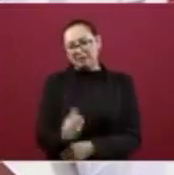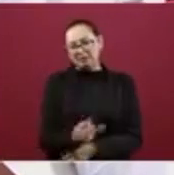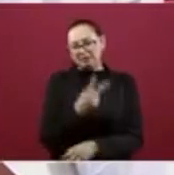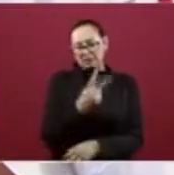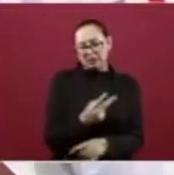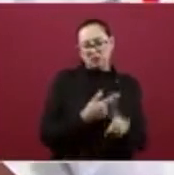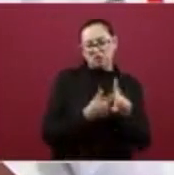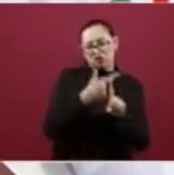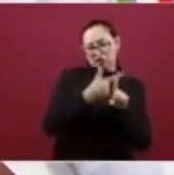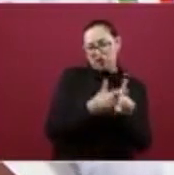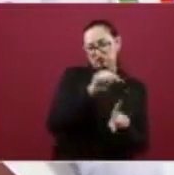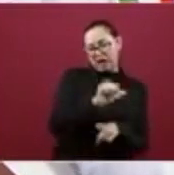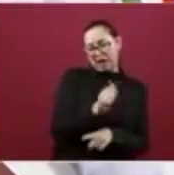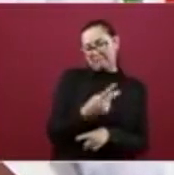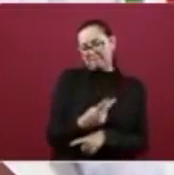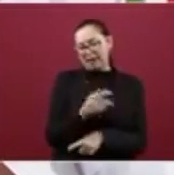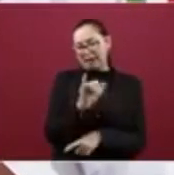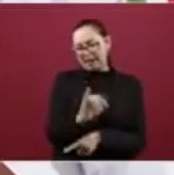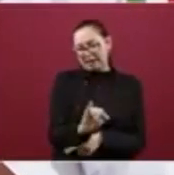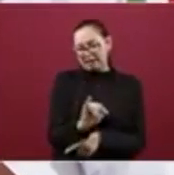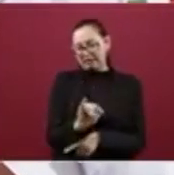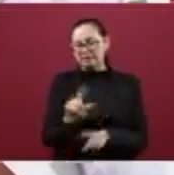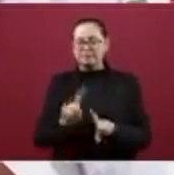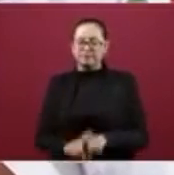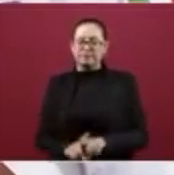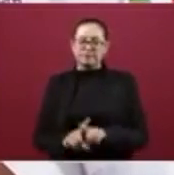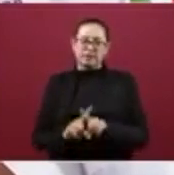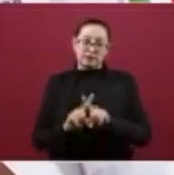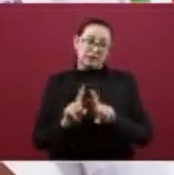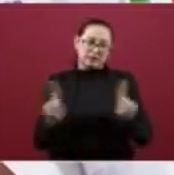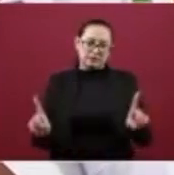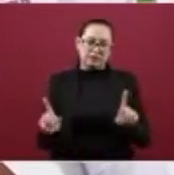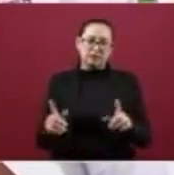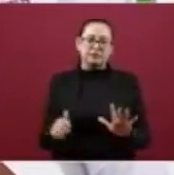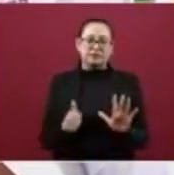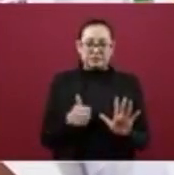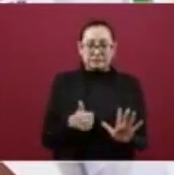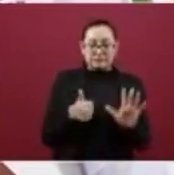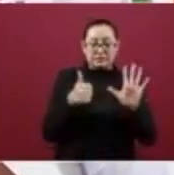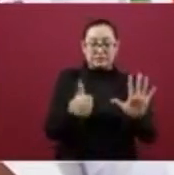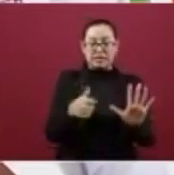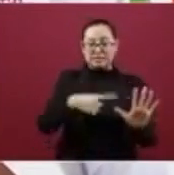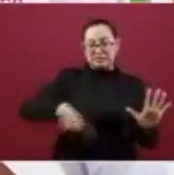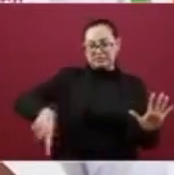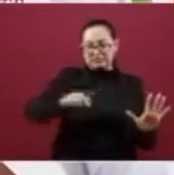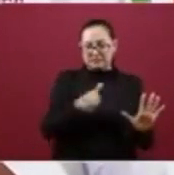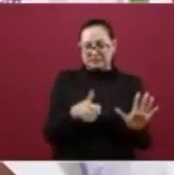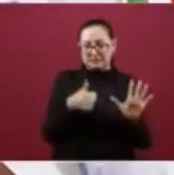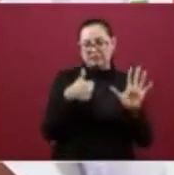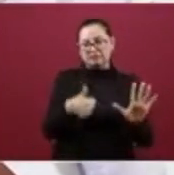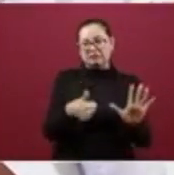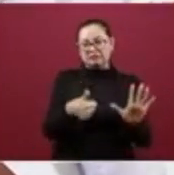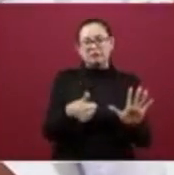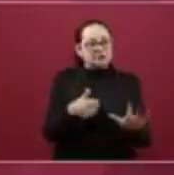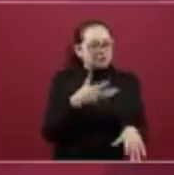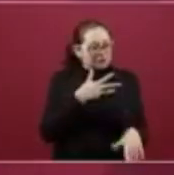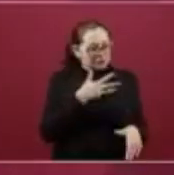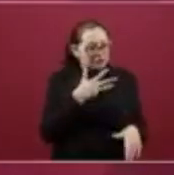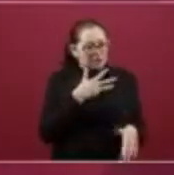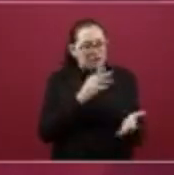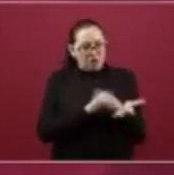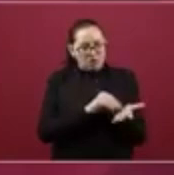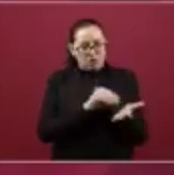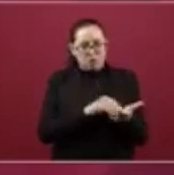API, a diferencia del Sistema Nacional de Refinación. Las 6 refinerías anteriores que ya tenemos